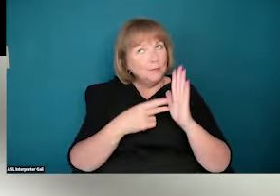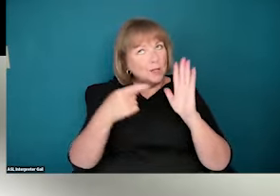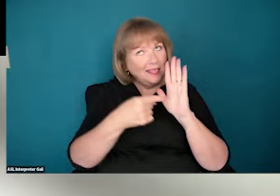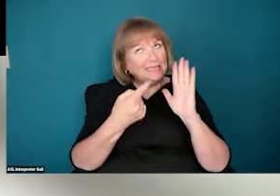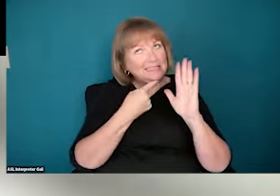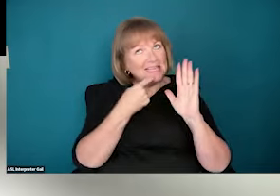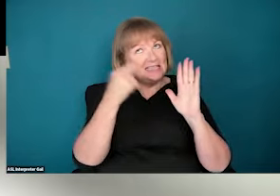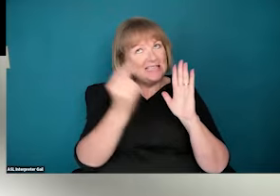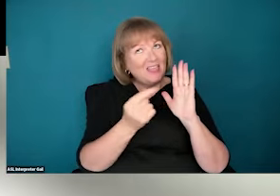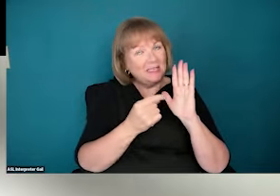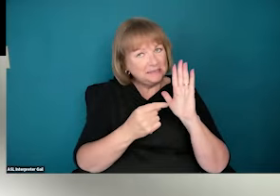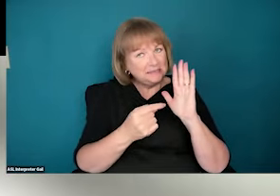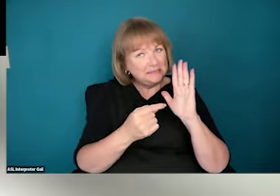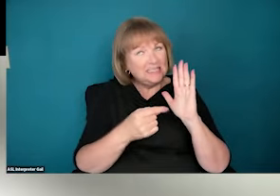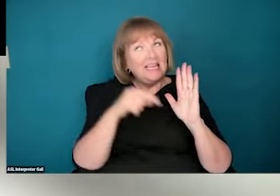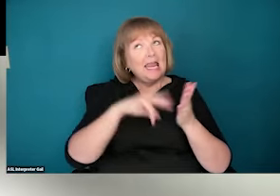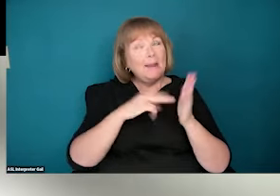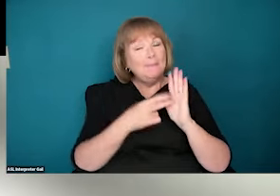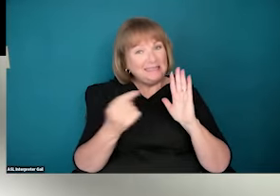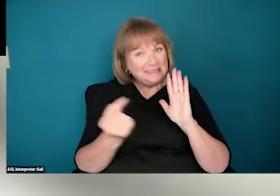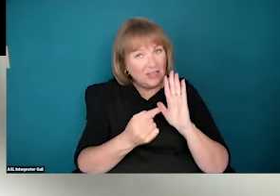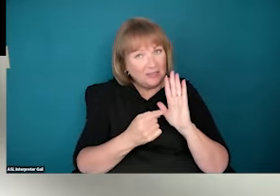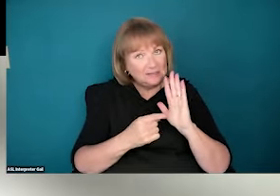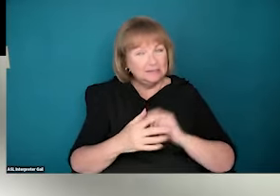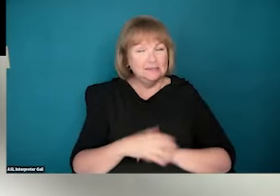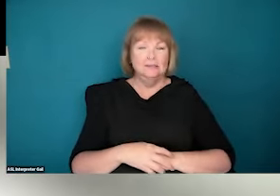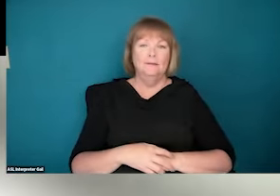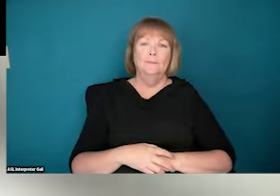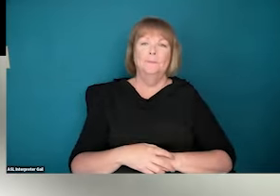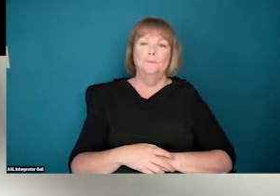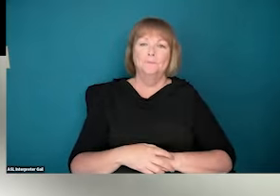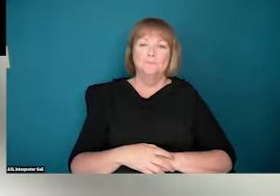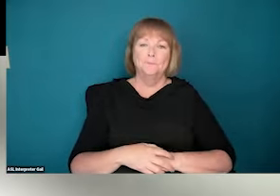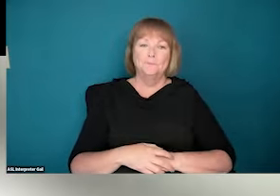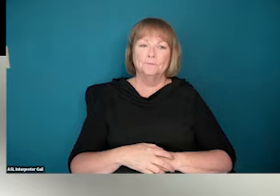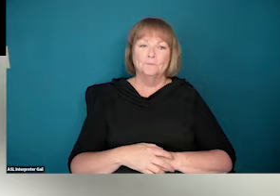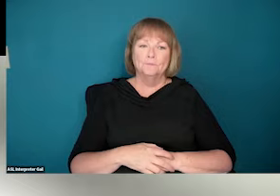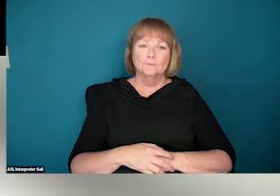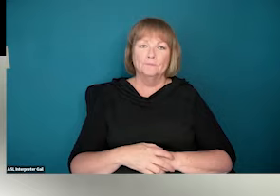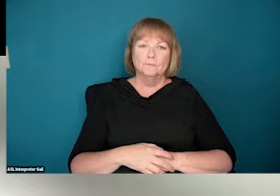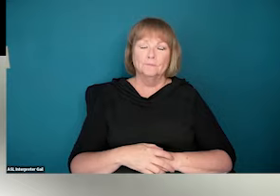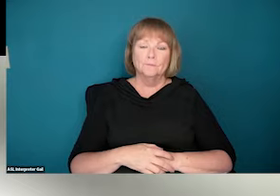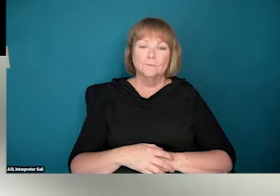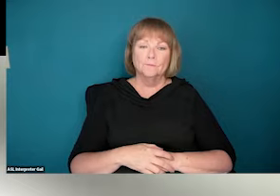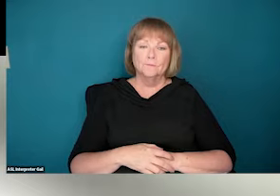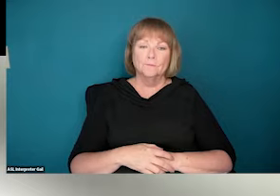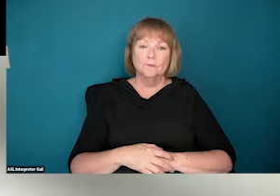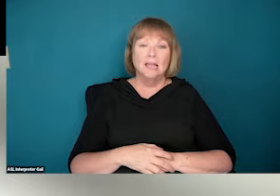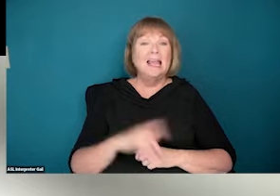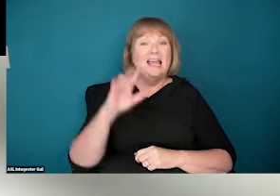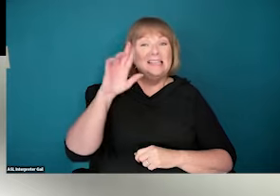es explicarles a ellos, decir, un momentico, esto es lo que este documento dice, esto es lo que este documento